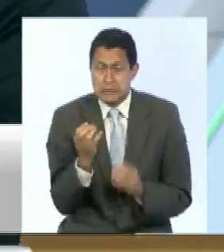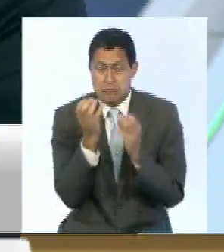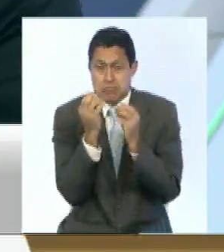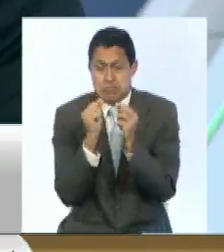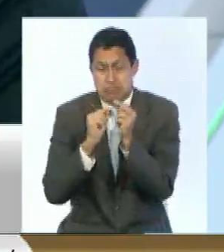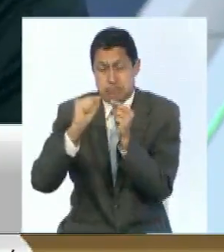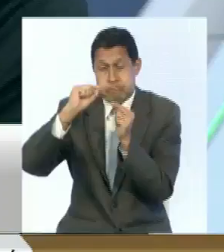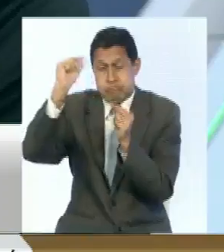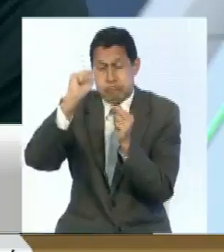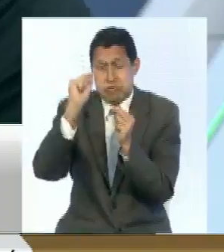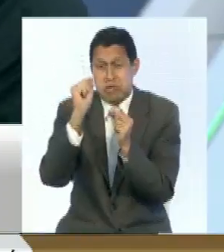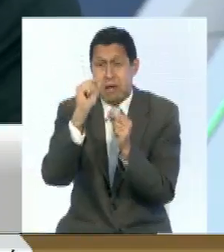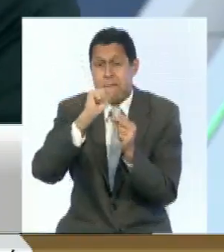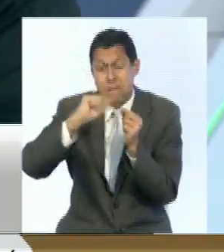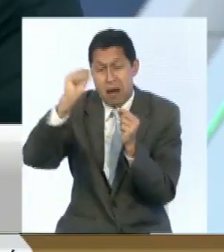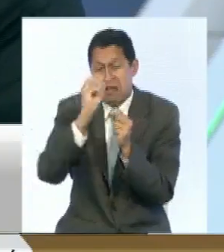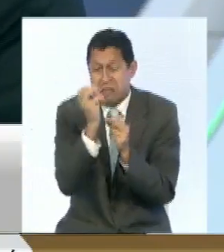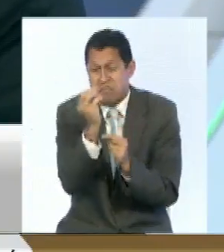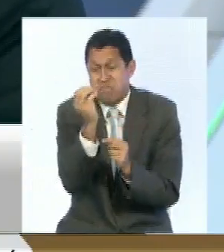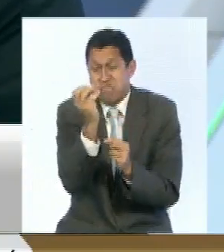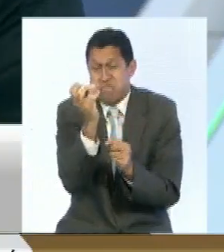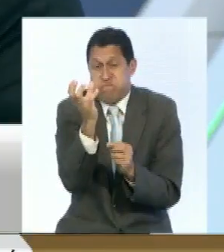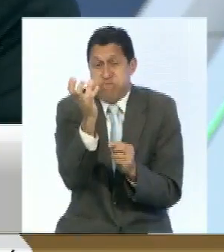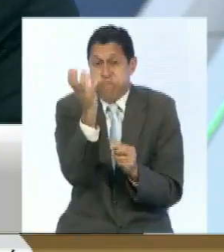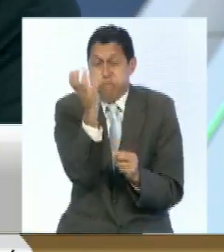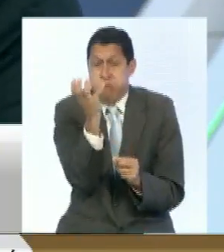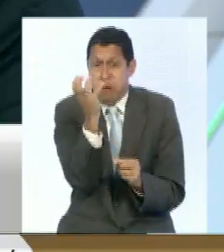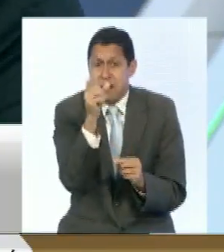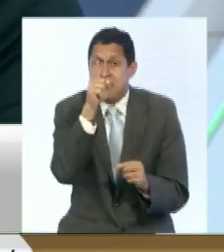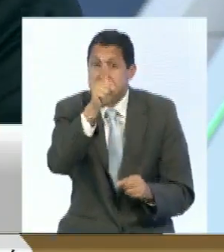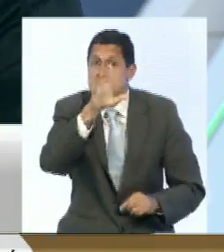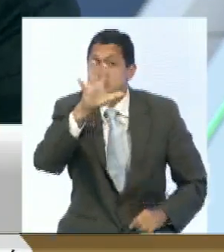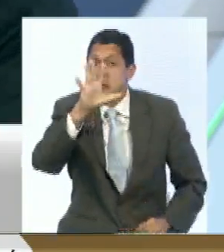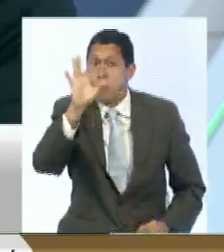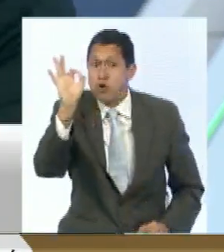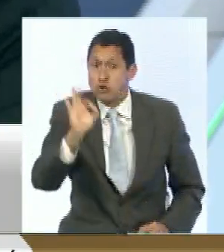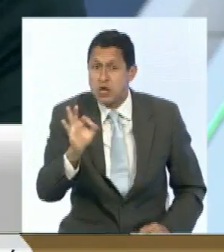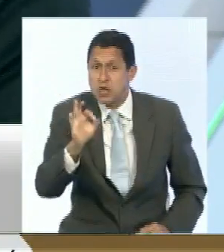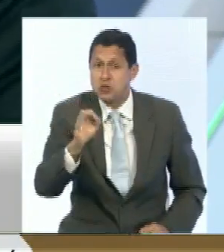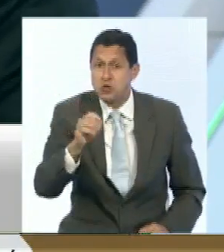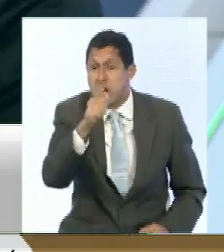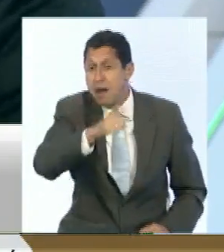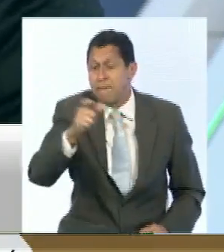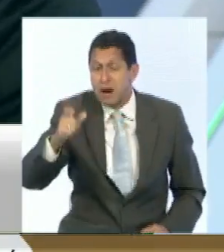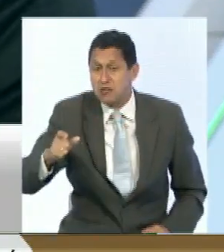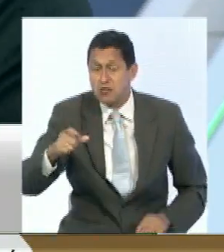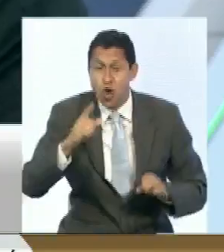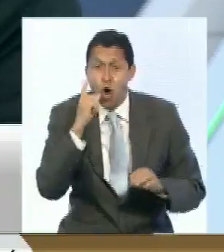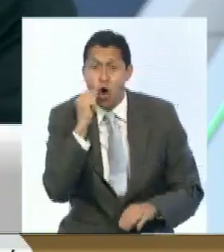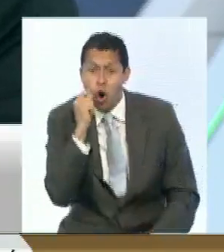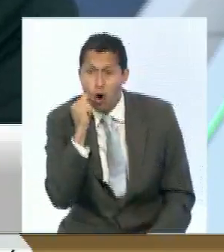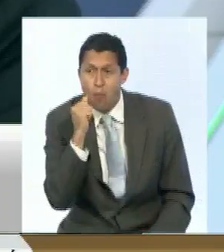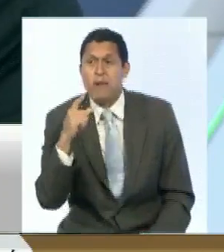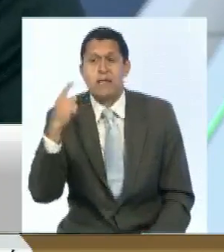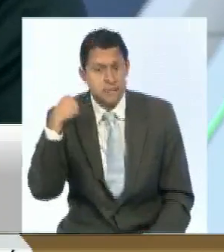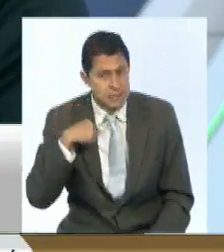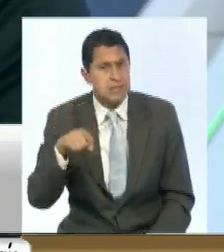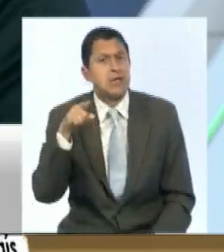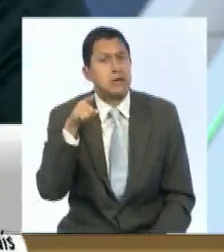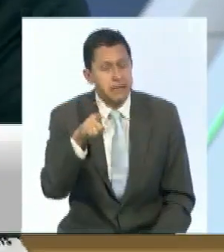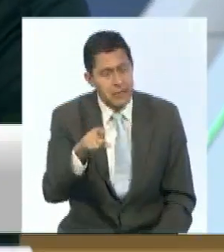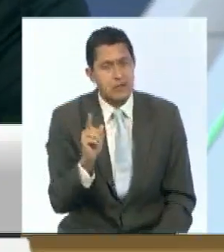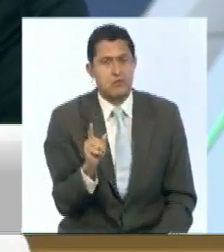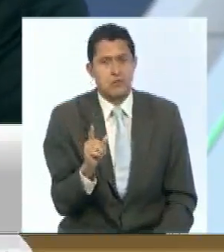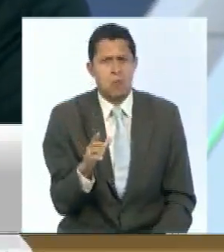el varicocele la dilatación de estas venas y entonces el 15 por ciento de toda la población general de los hombres van a presentar el varicocele